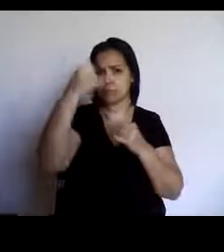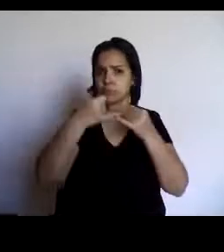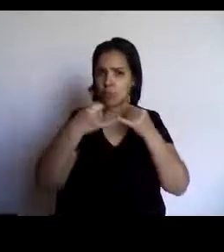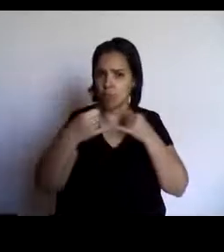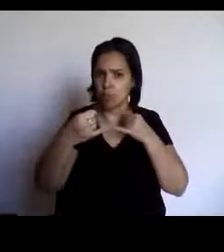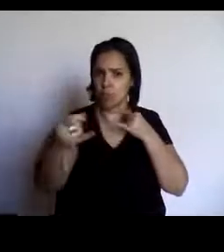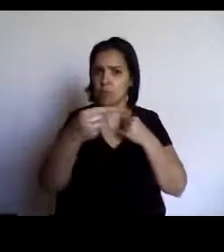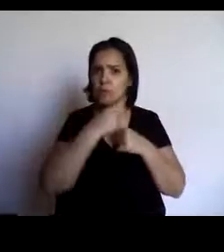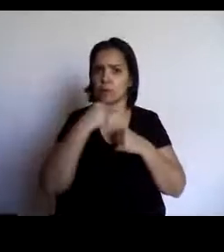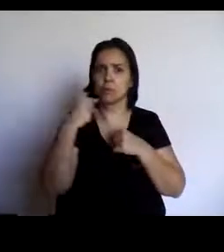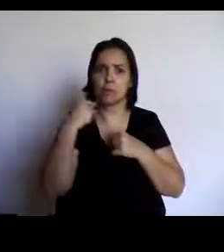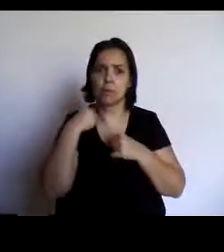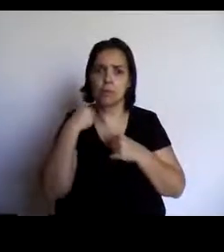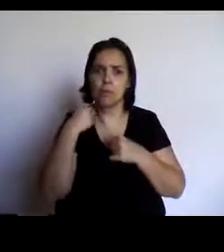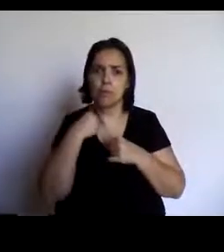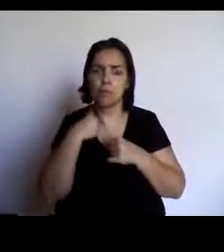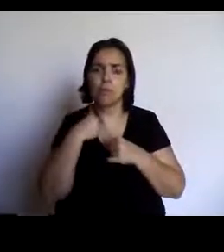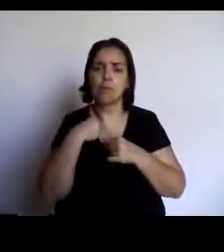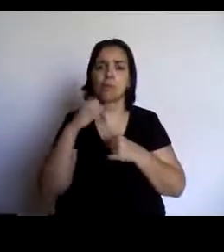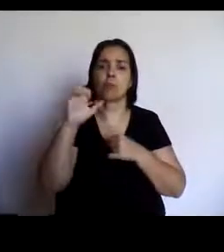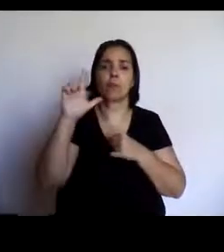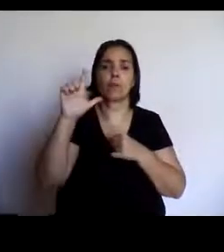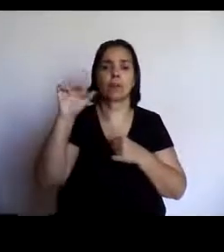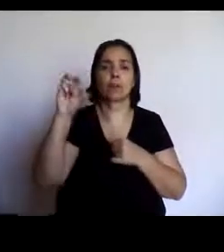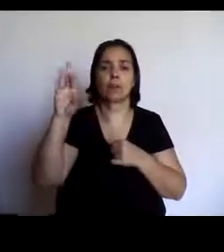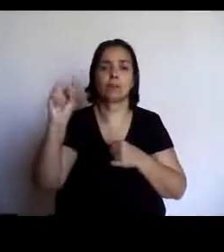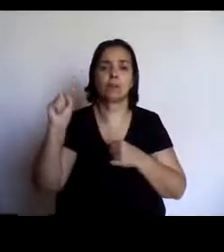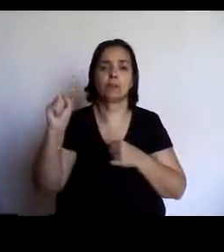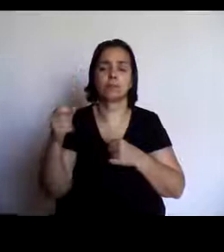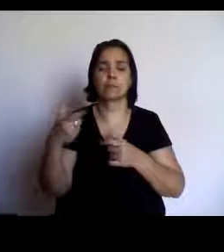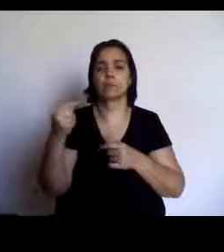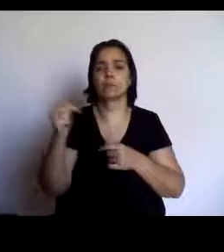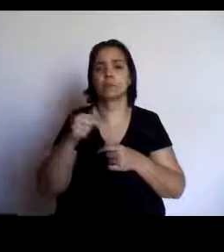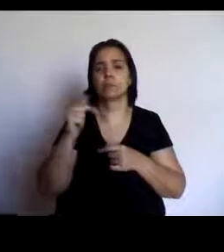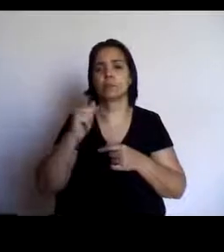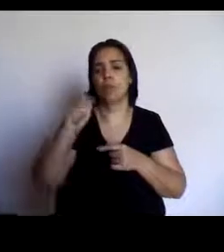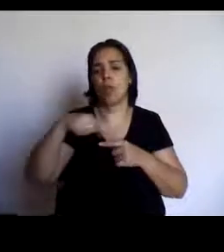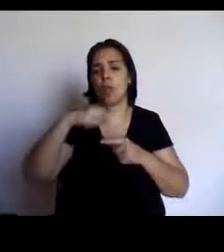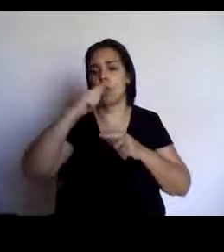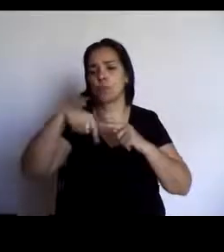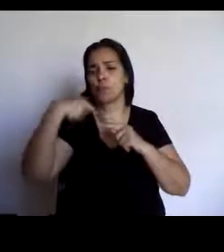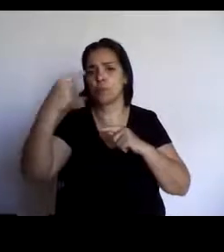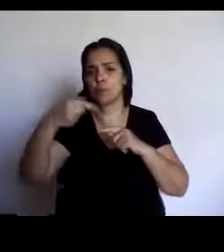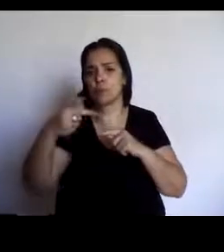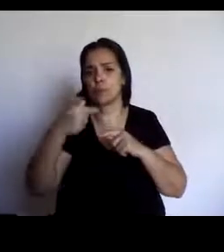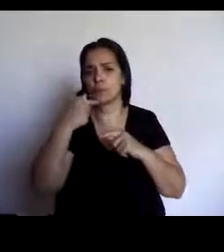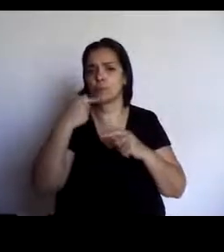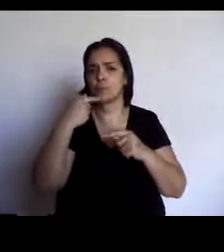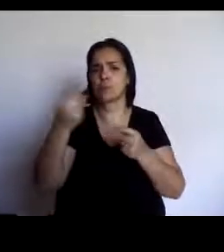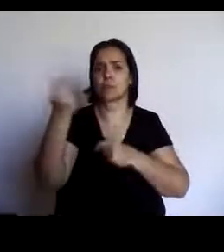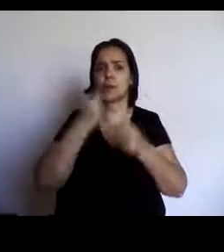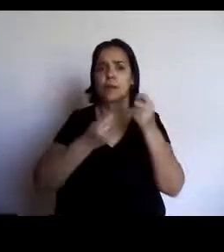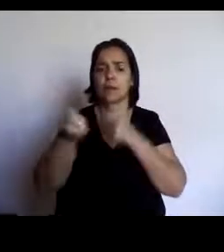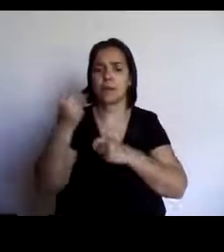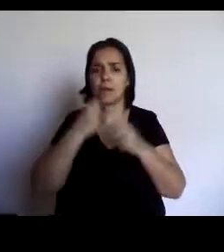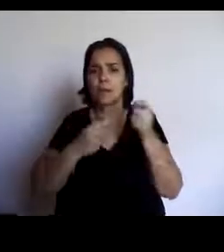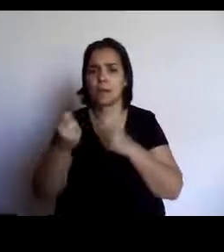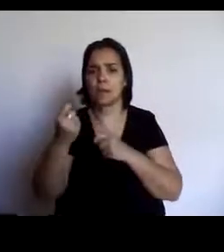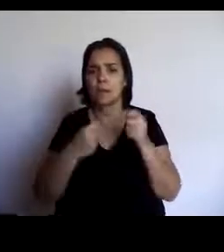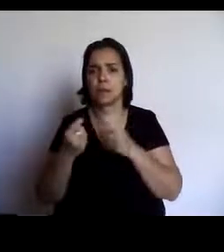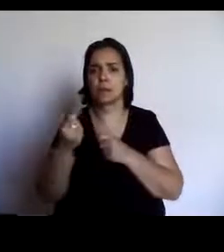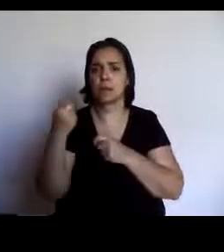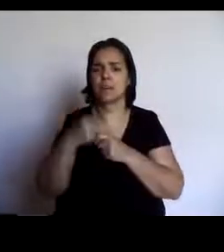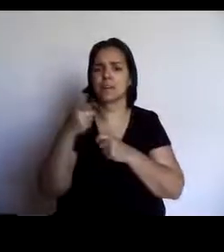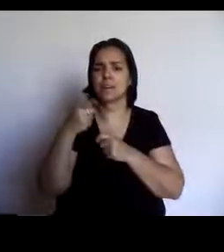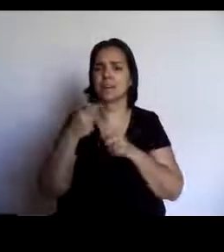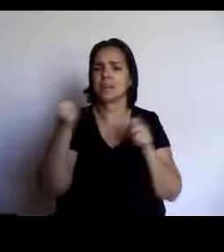Elvas y Campo Mayor, Localcir y el Beotrans, que también son continuación, pues eso, de la economía verde y circular y de la defensa